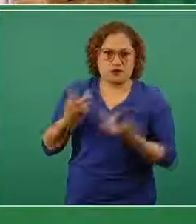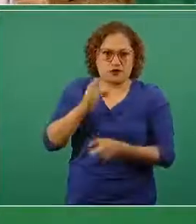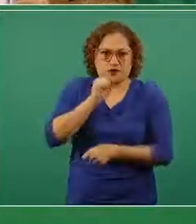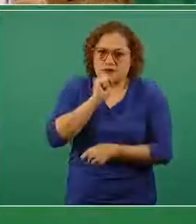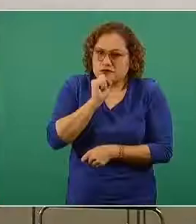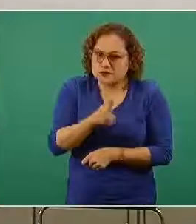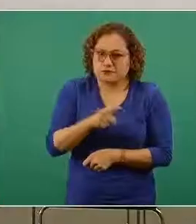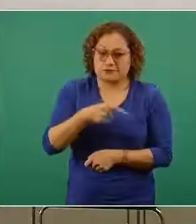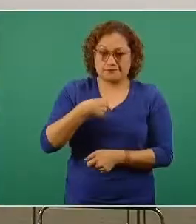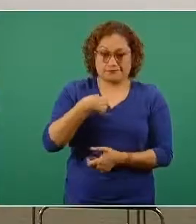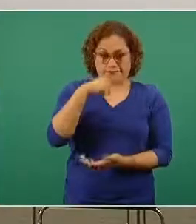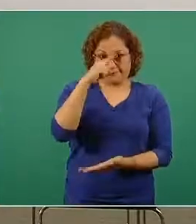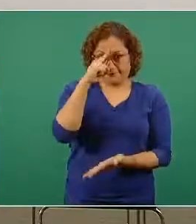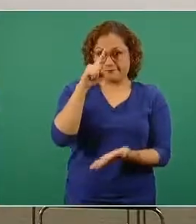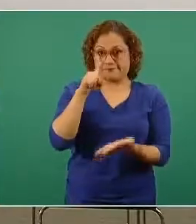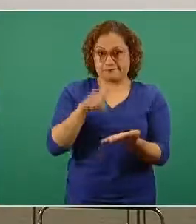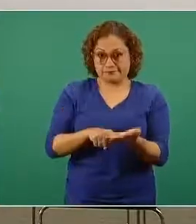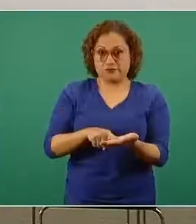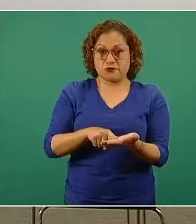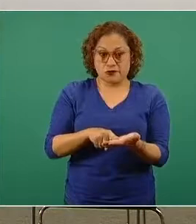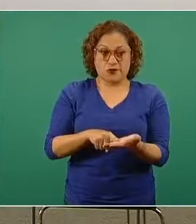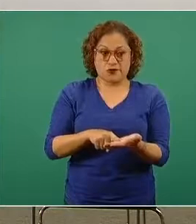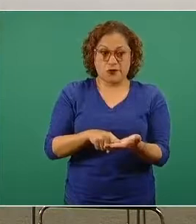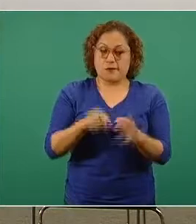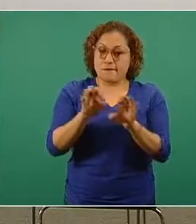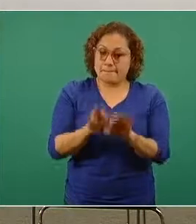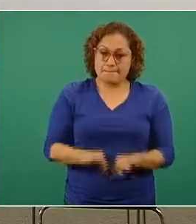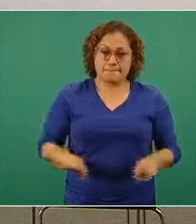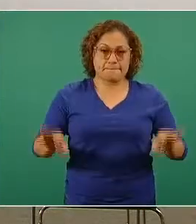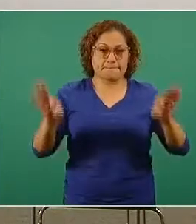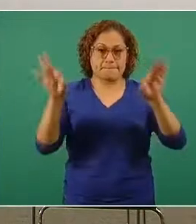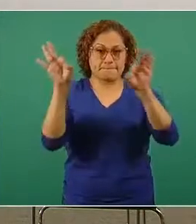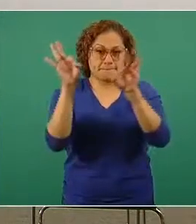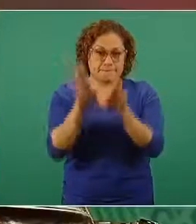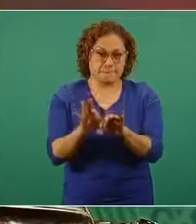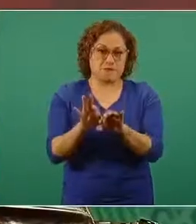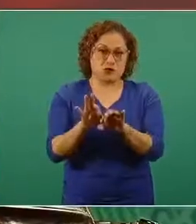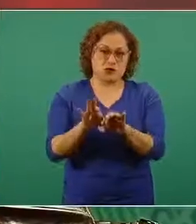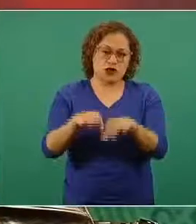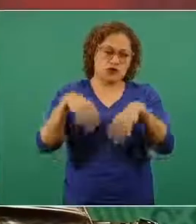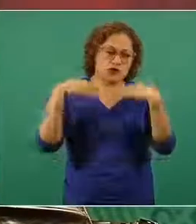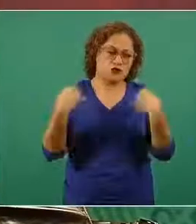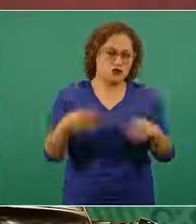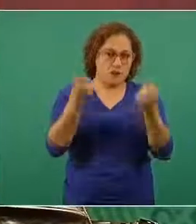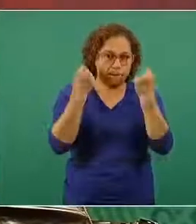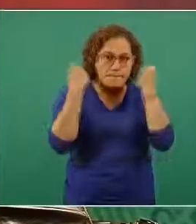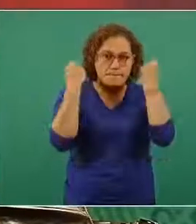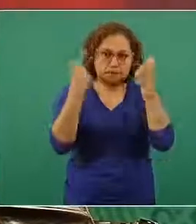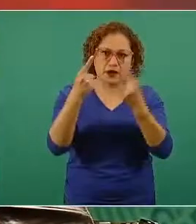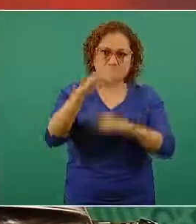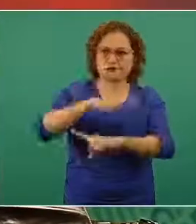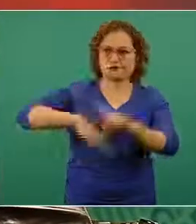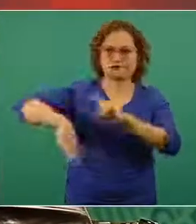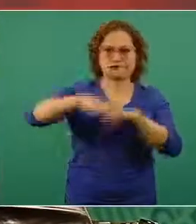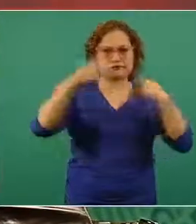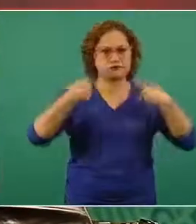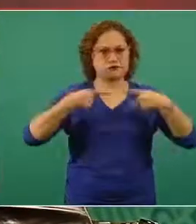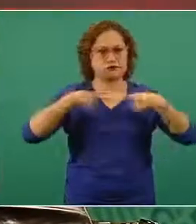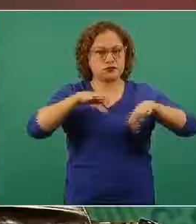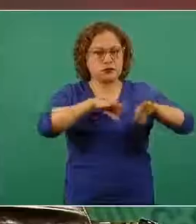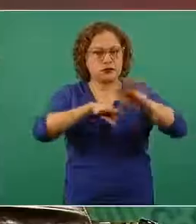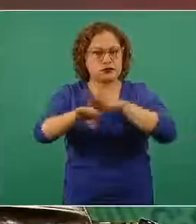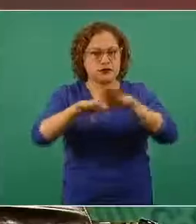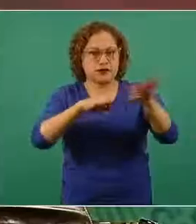creo que es muy importante que destaquemos toda la labor que han realizado intersectorial de todas